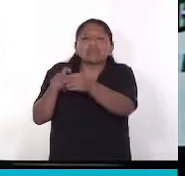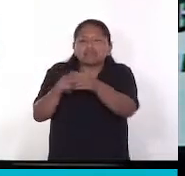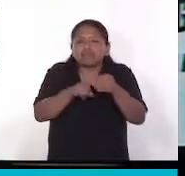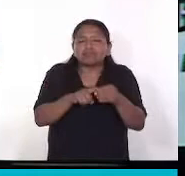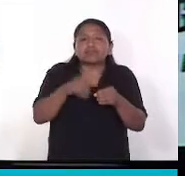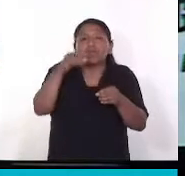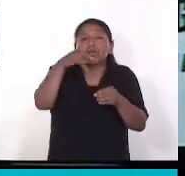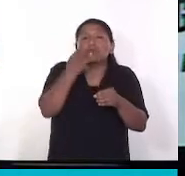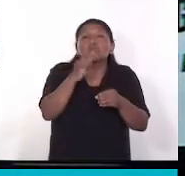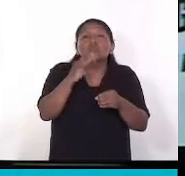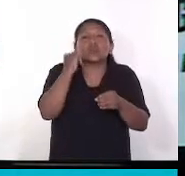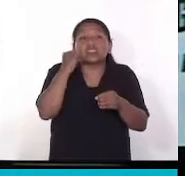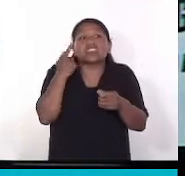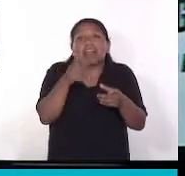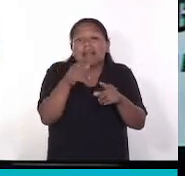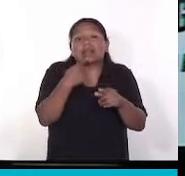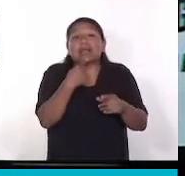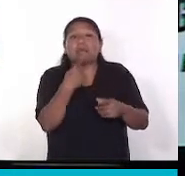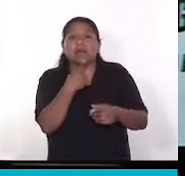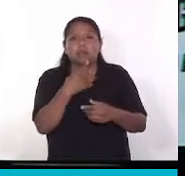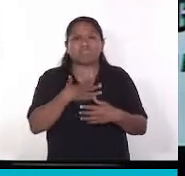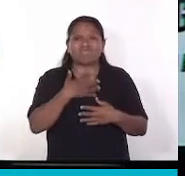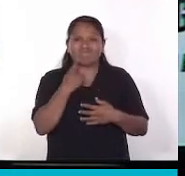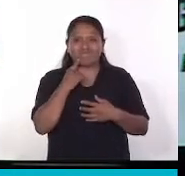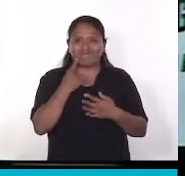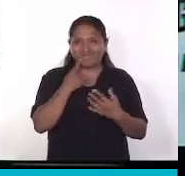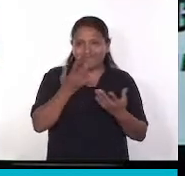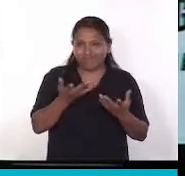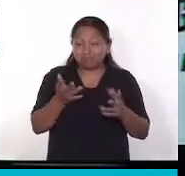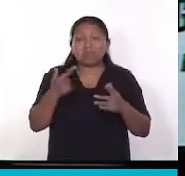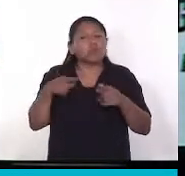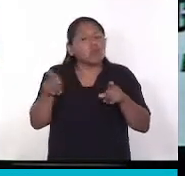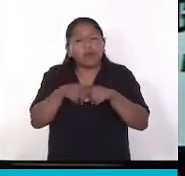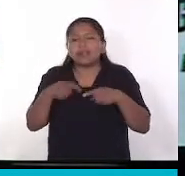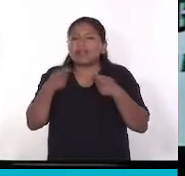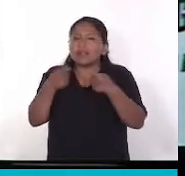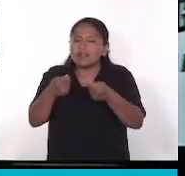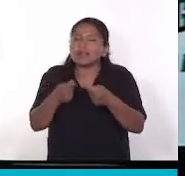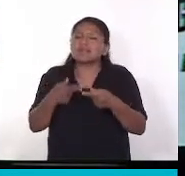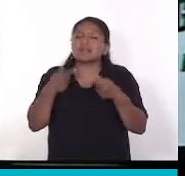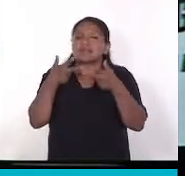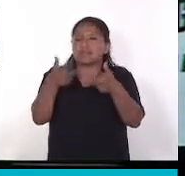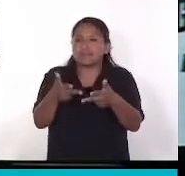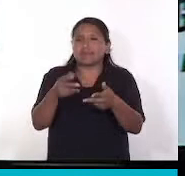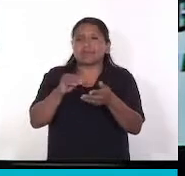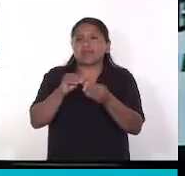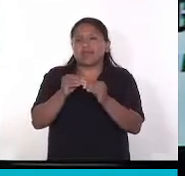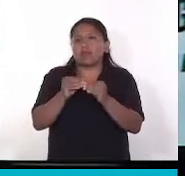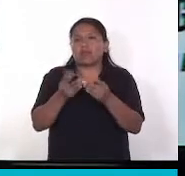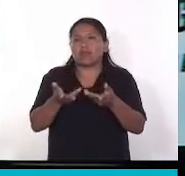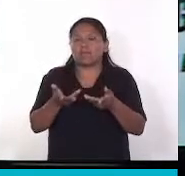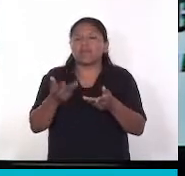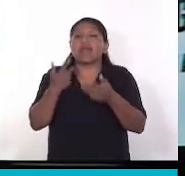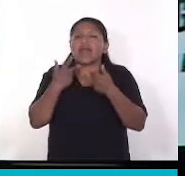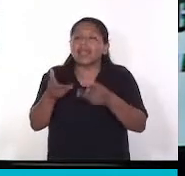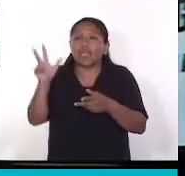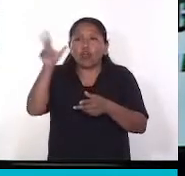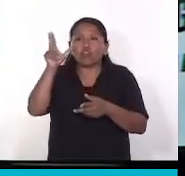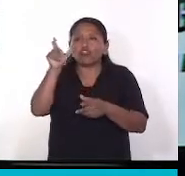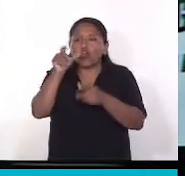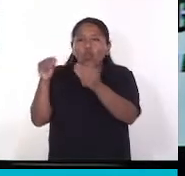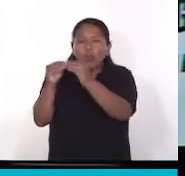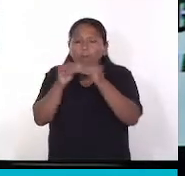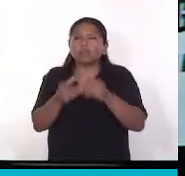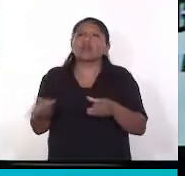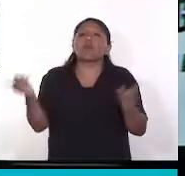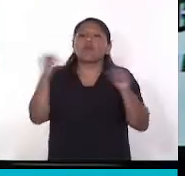Musi acá, entendemos que les puede hacer incómoda la pregunta. Pero vamos a insistir con este problema por la reincorporación de estos 8 compañeros al municipio